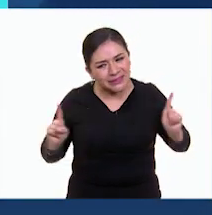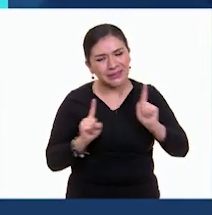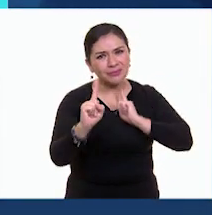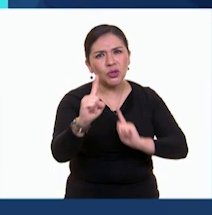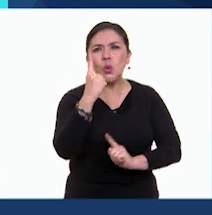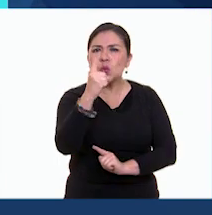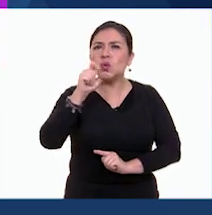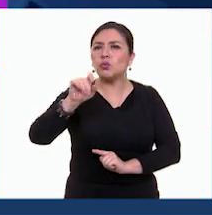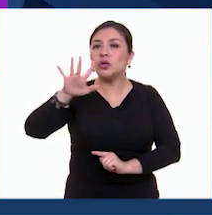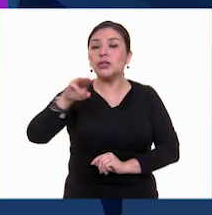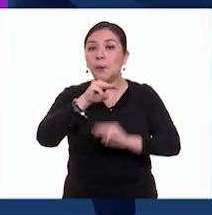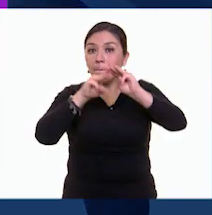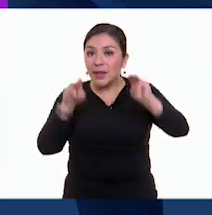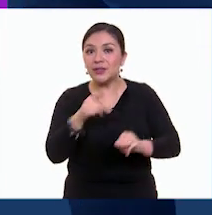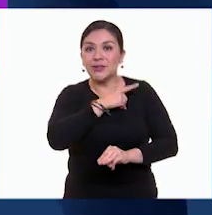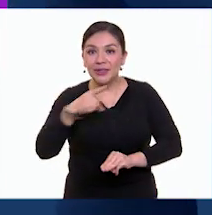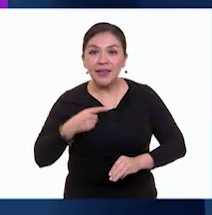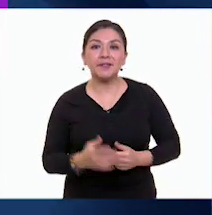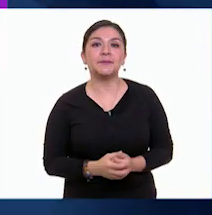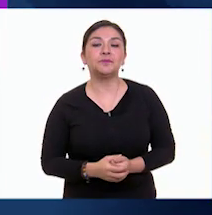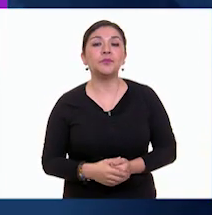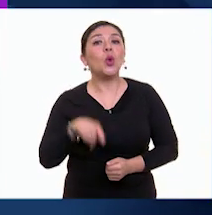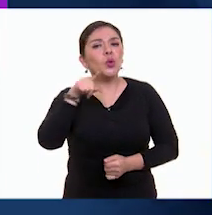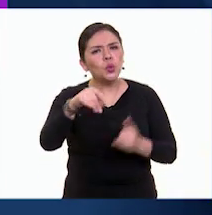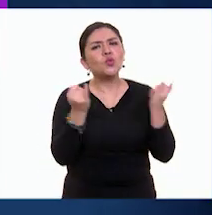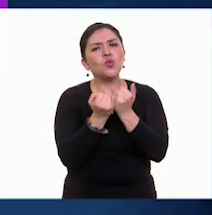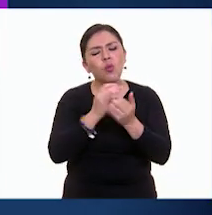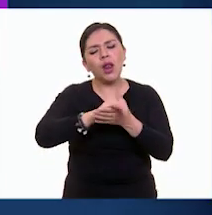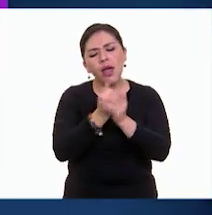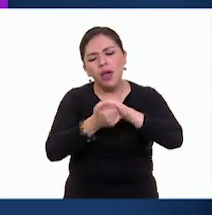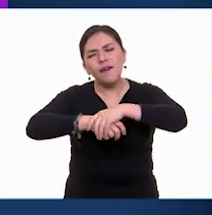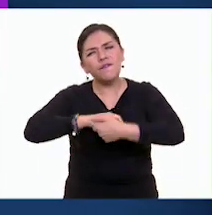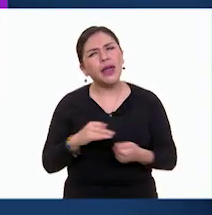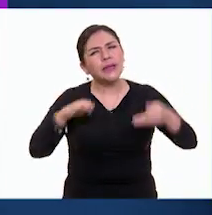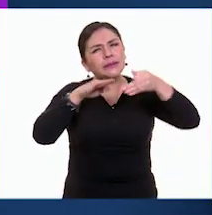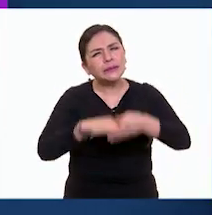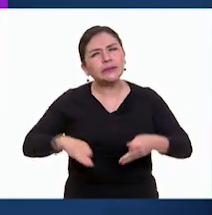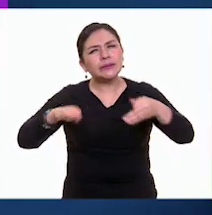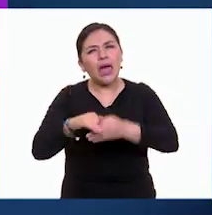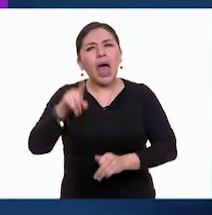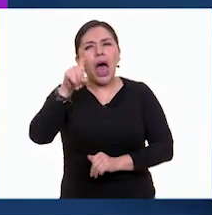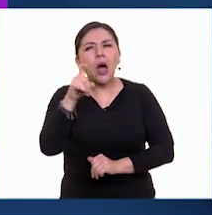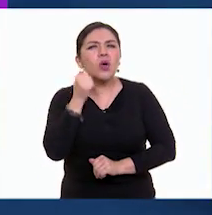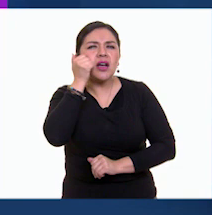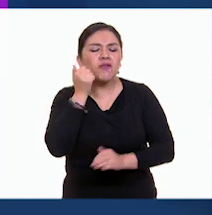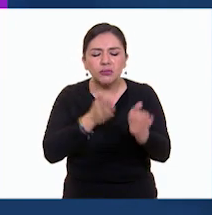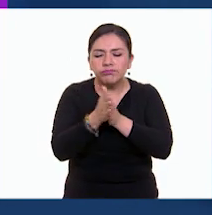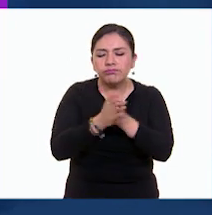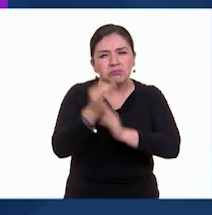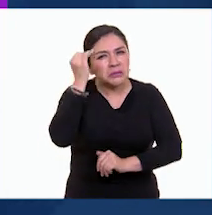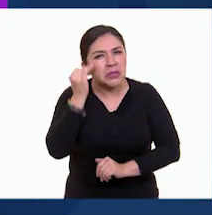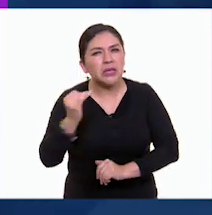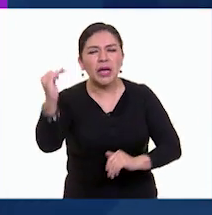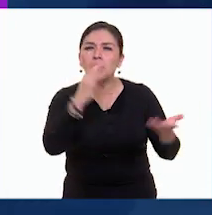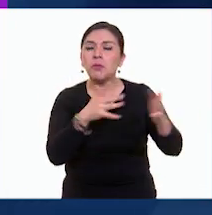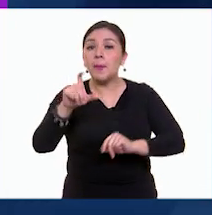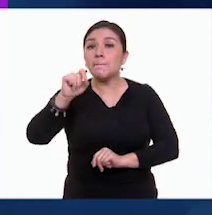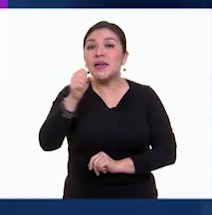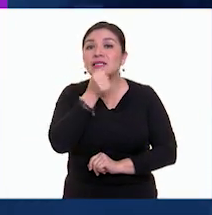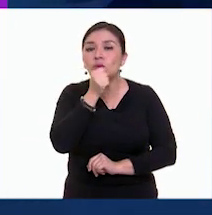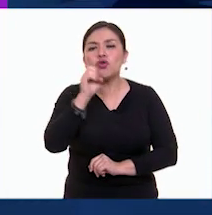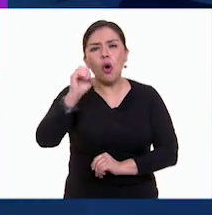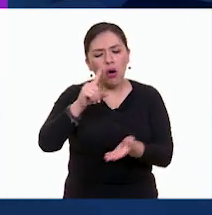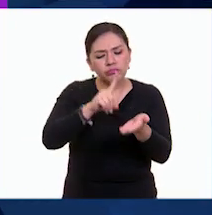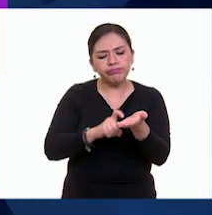1,5 metros entre tú y los demás. Lávate las manos muy seguido con agua y jabón por lo menos durante 20 segundos o